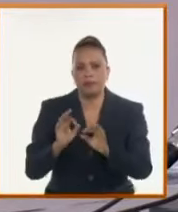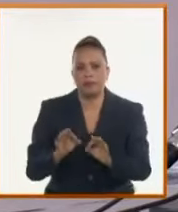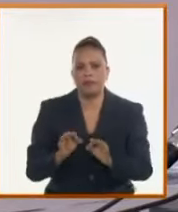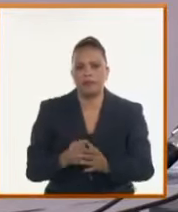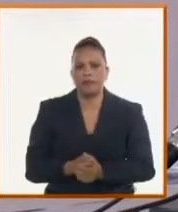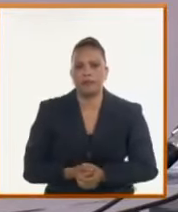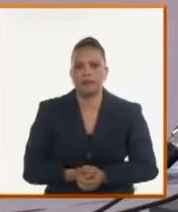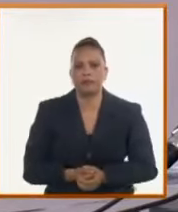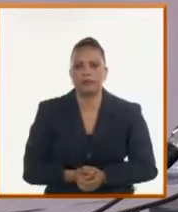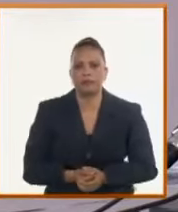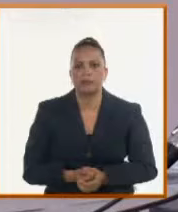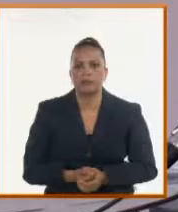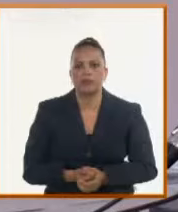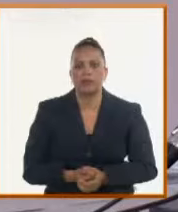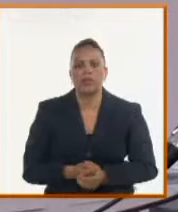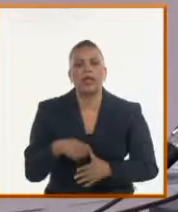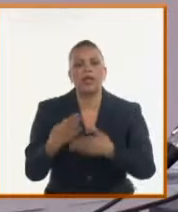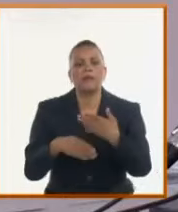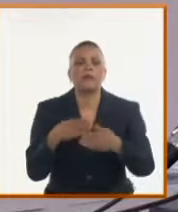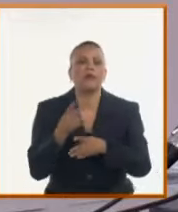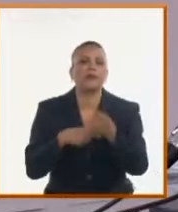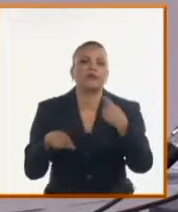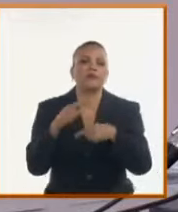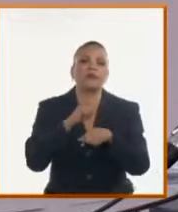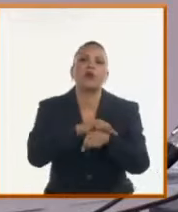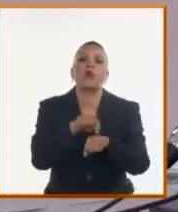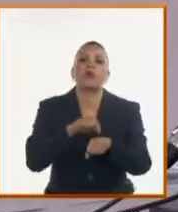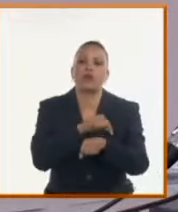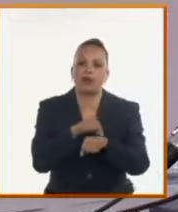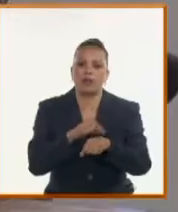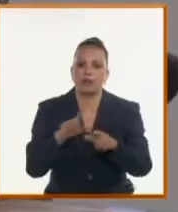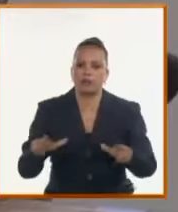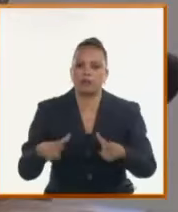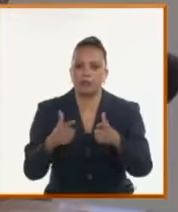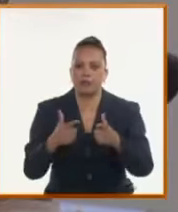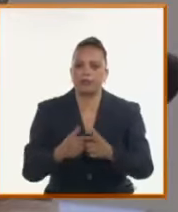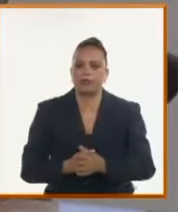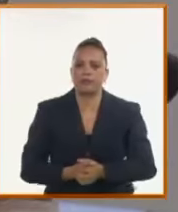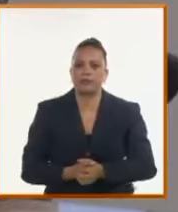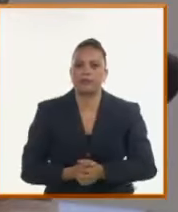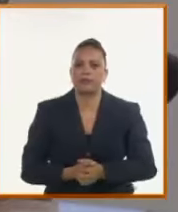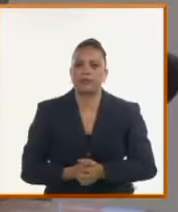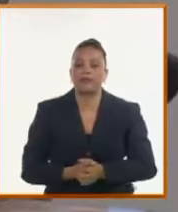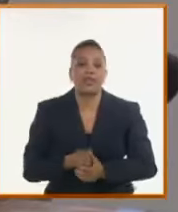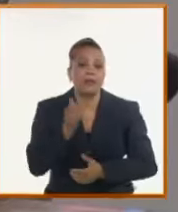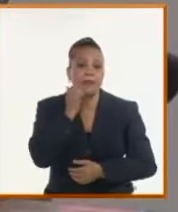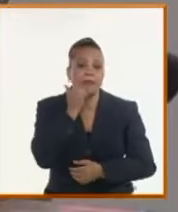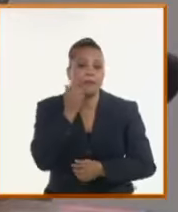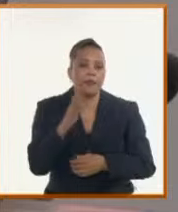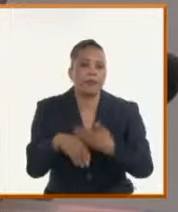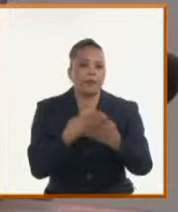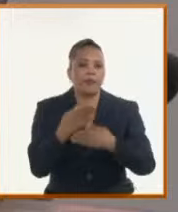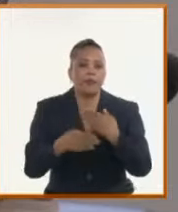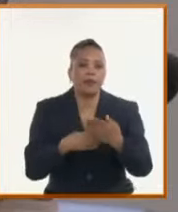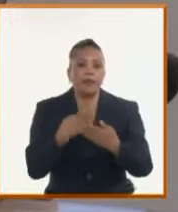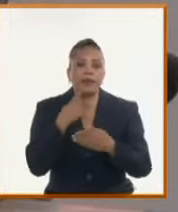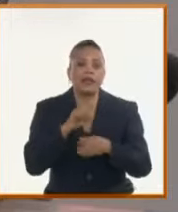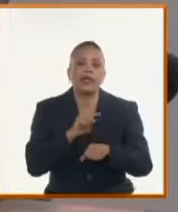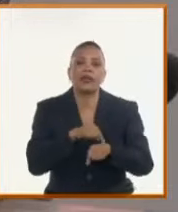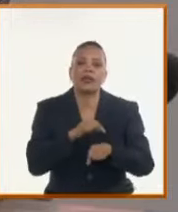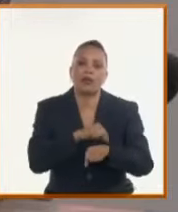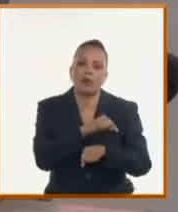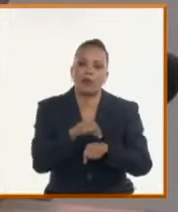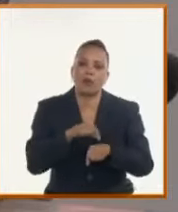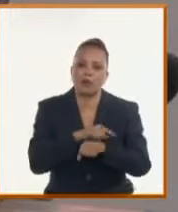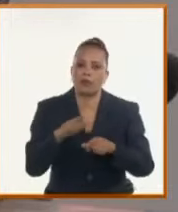principal problema sigue siendo el el horario cumplimiento coro hoy un hoy el principal problema problema que tenemos el tema del itinerario cumplimento del